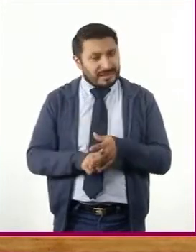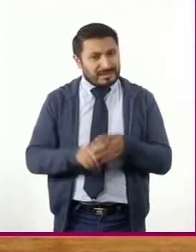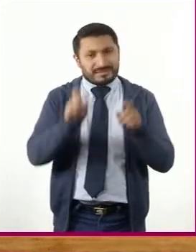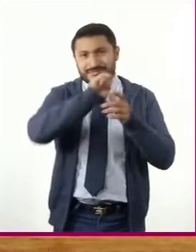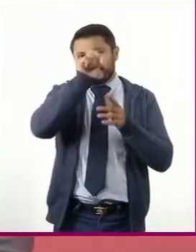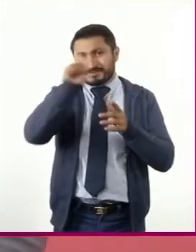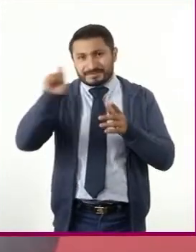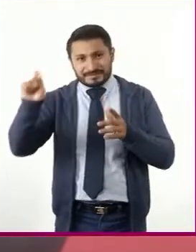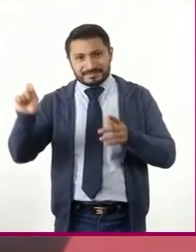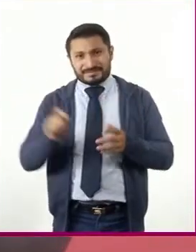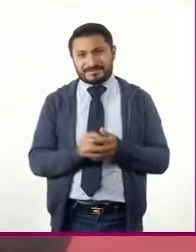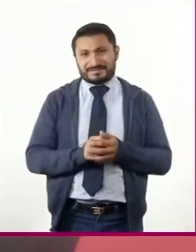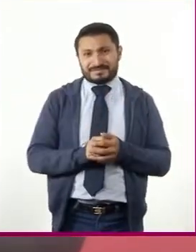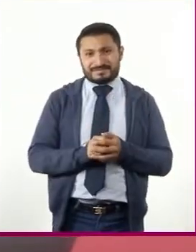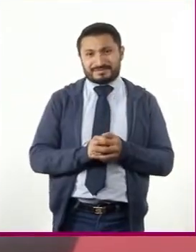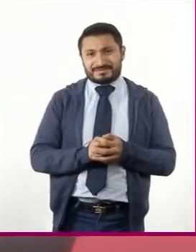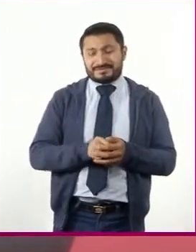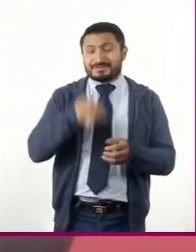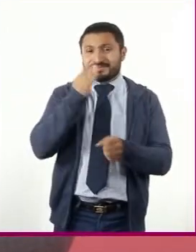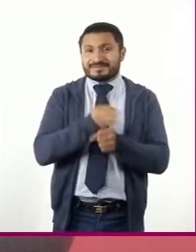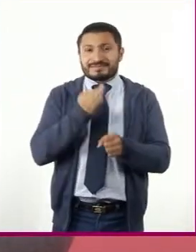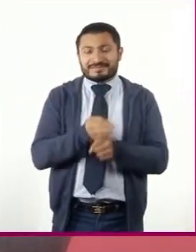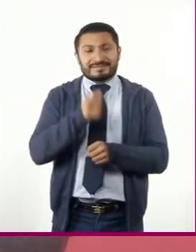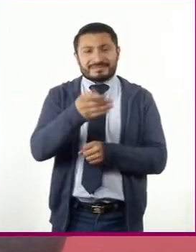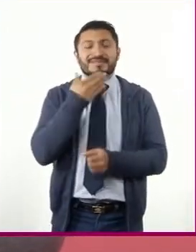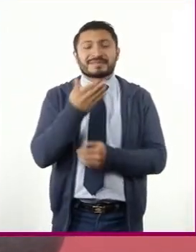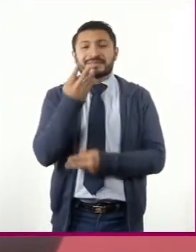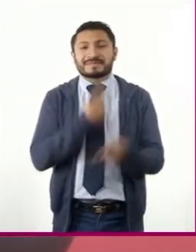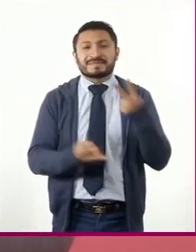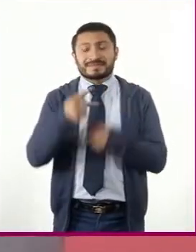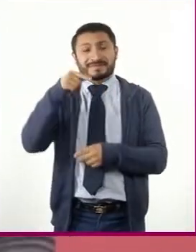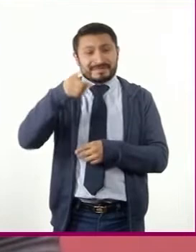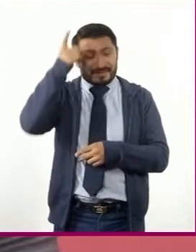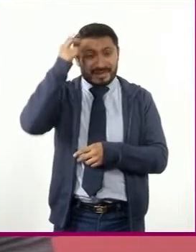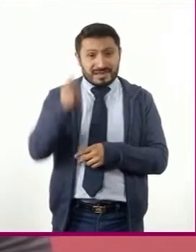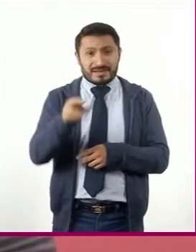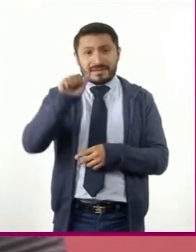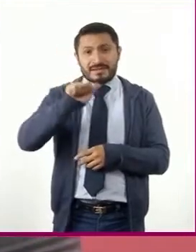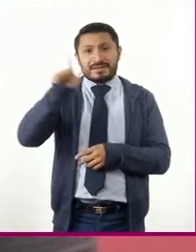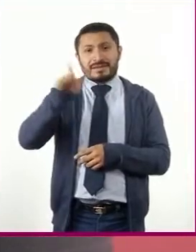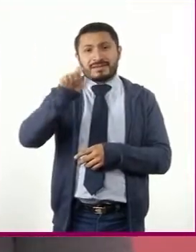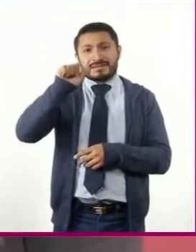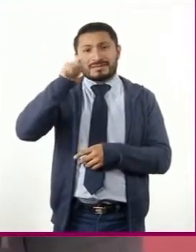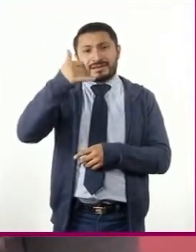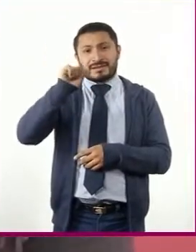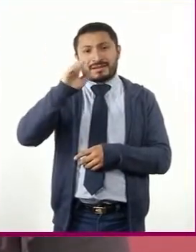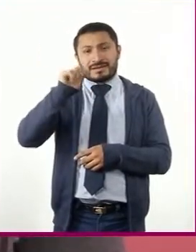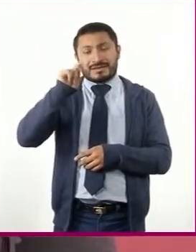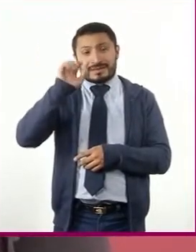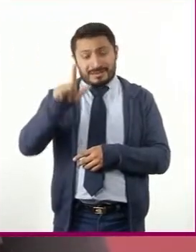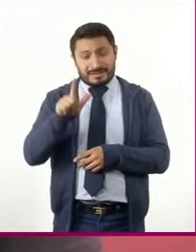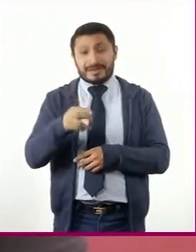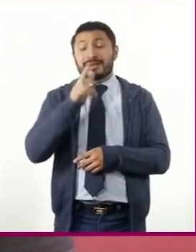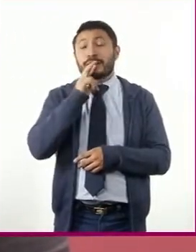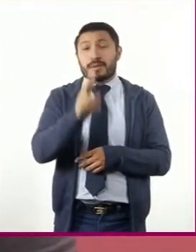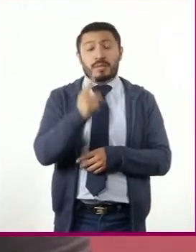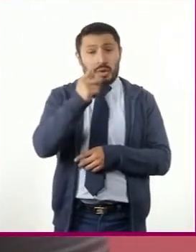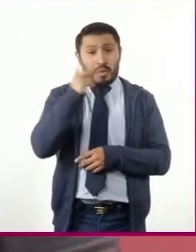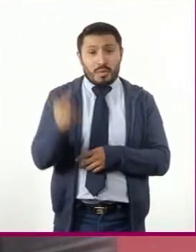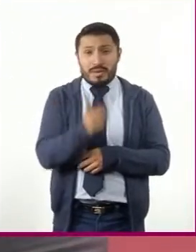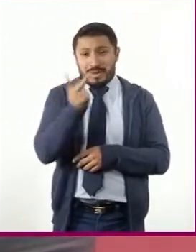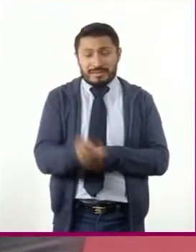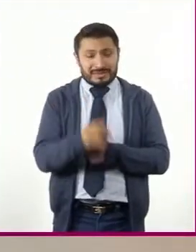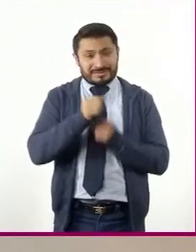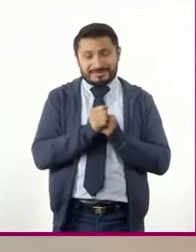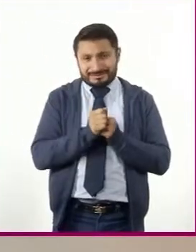completarlo. Es momento de dar la bienvenida al doctor Axayacal Campos, quien va a responder una pregunta de